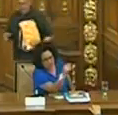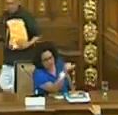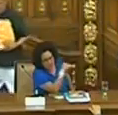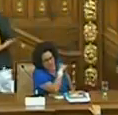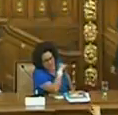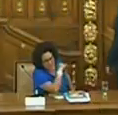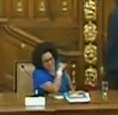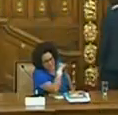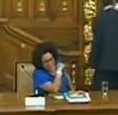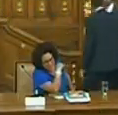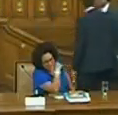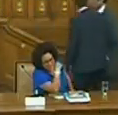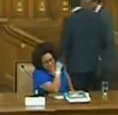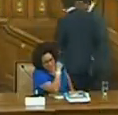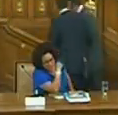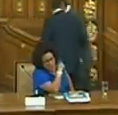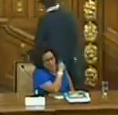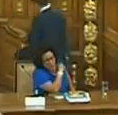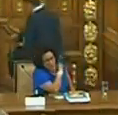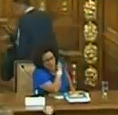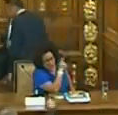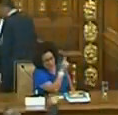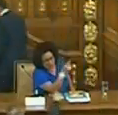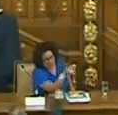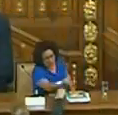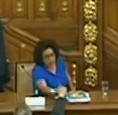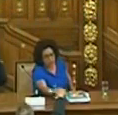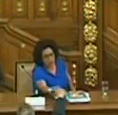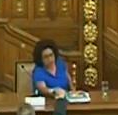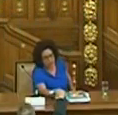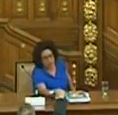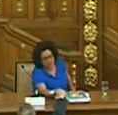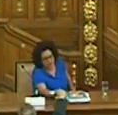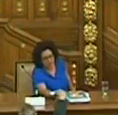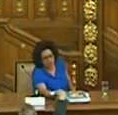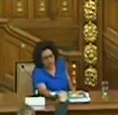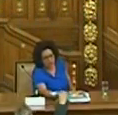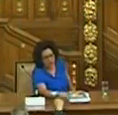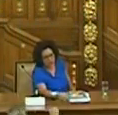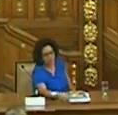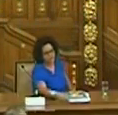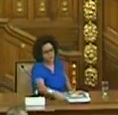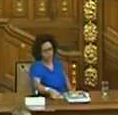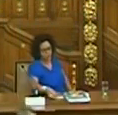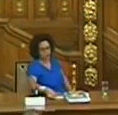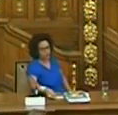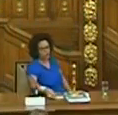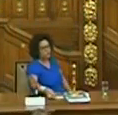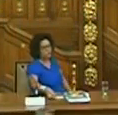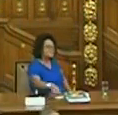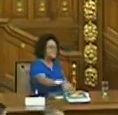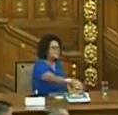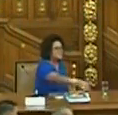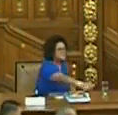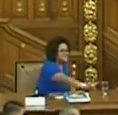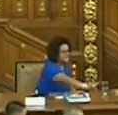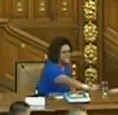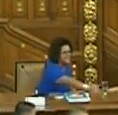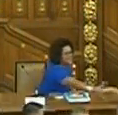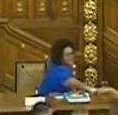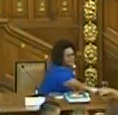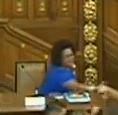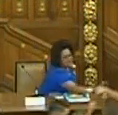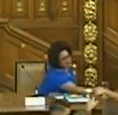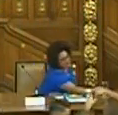personas con discapacidad. Durante su intervención, la viceministra de la Suprema Felicidad Social hizo mención